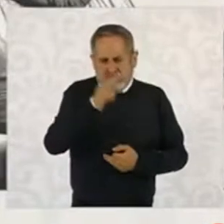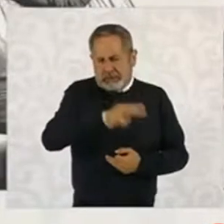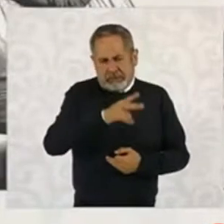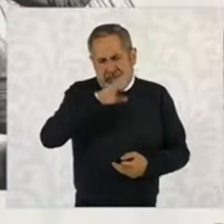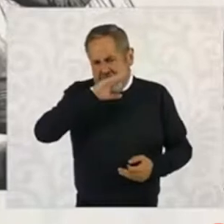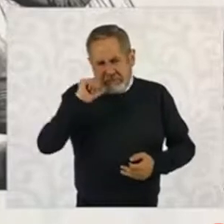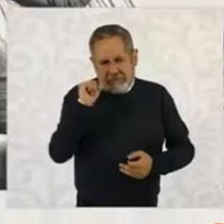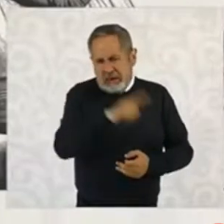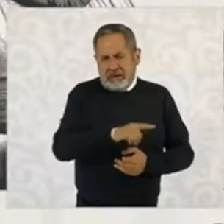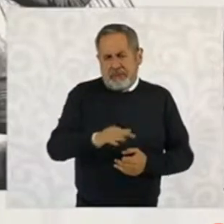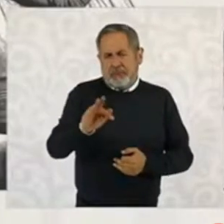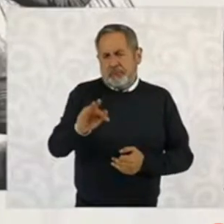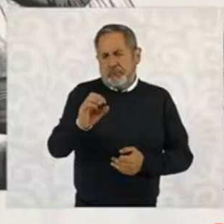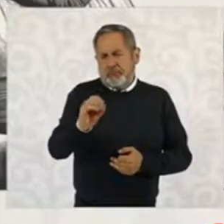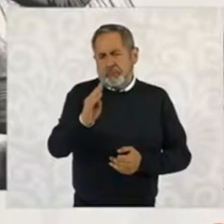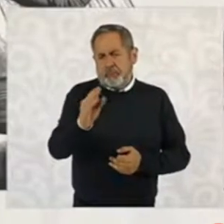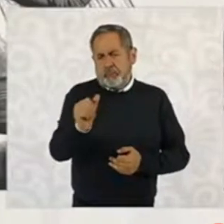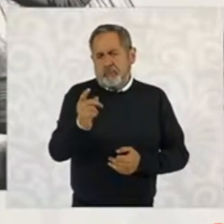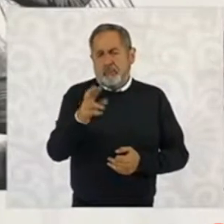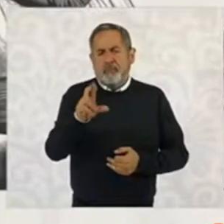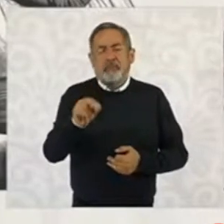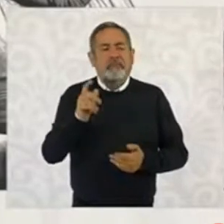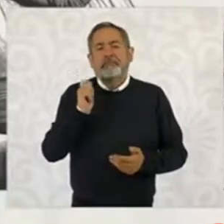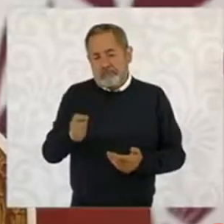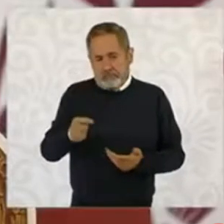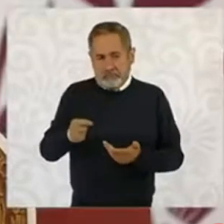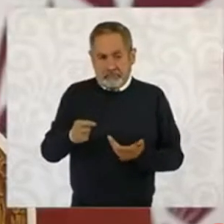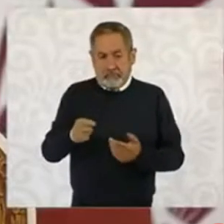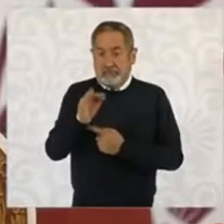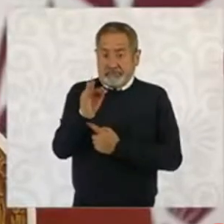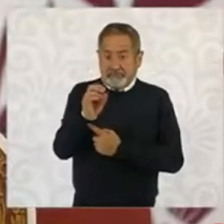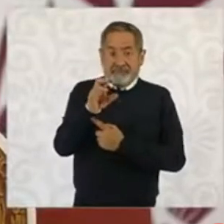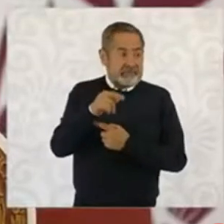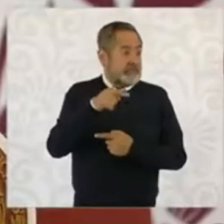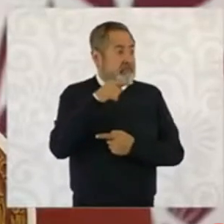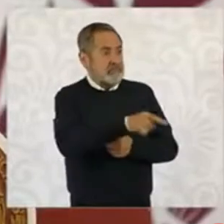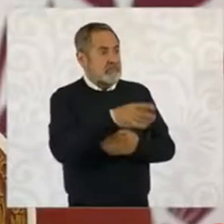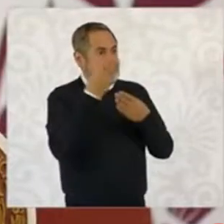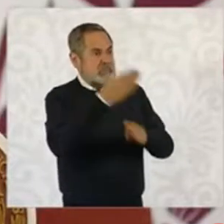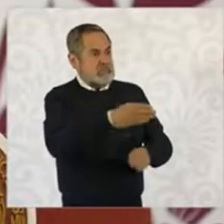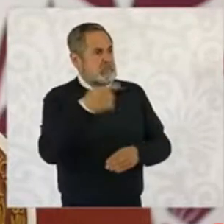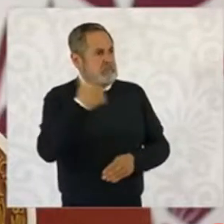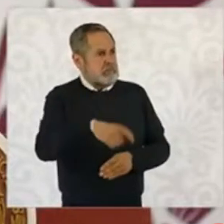Entonces el Fobaproa se empieza a usar para rescatar a los grandes,